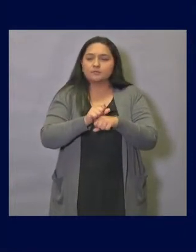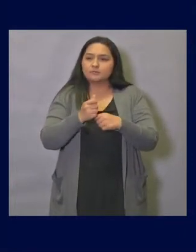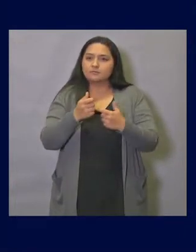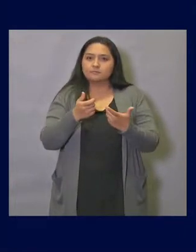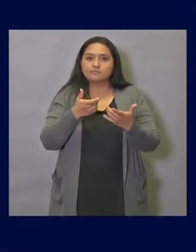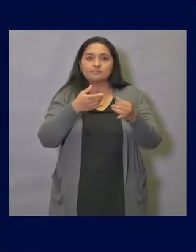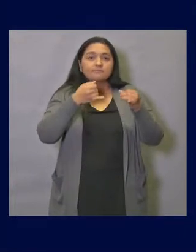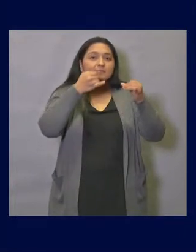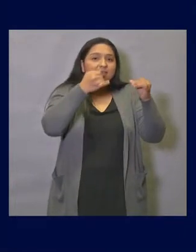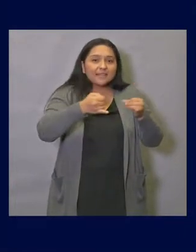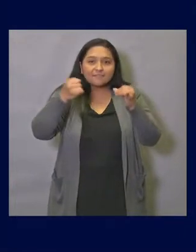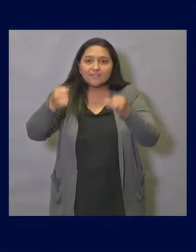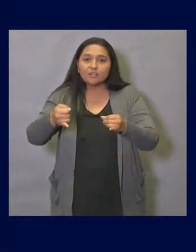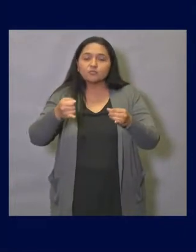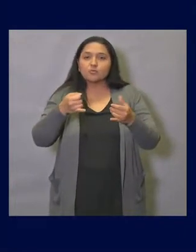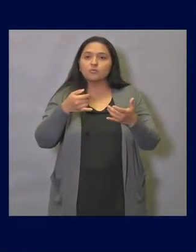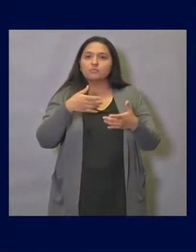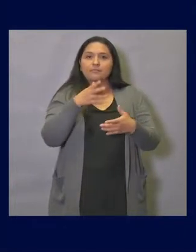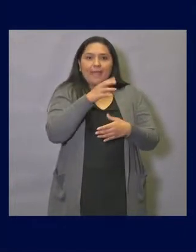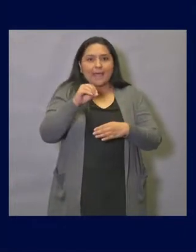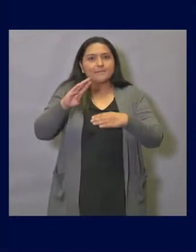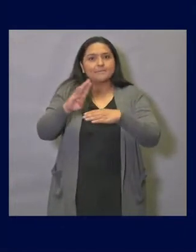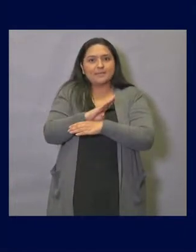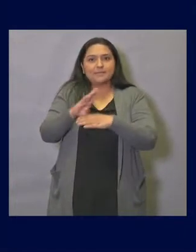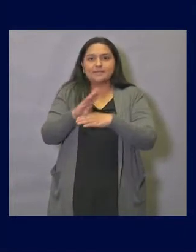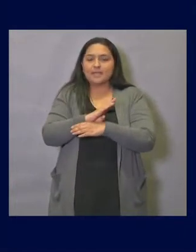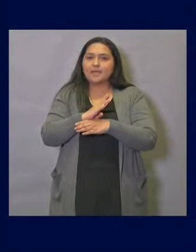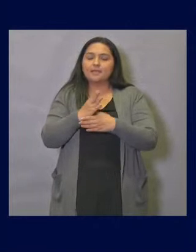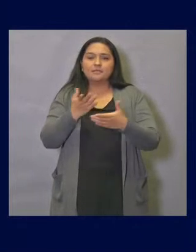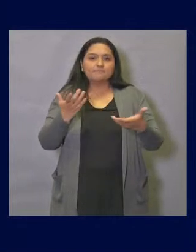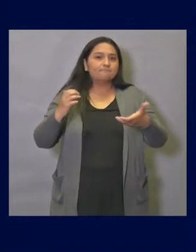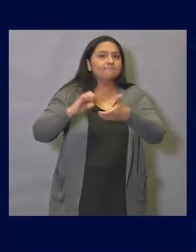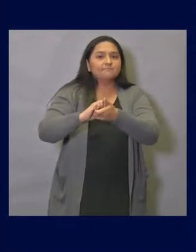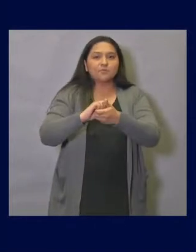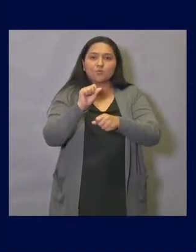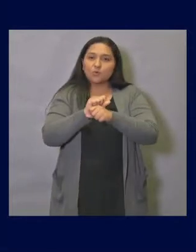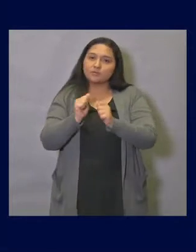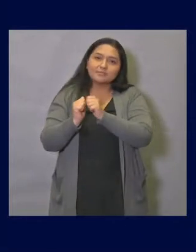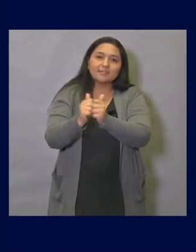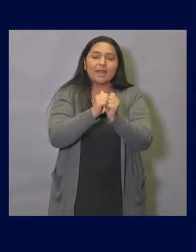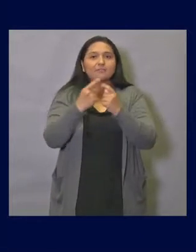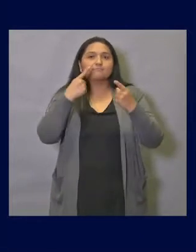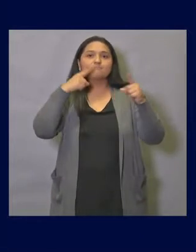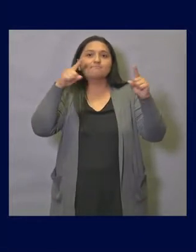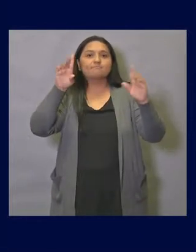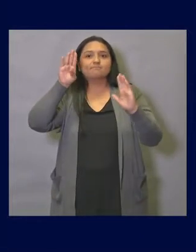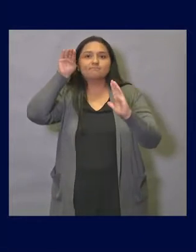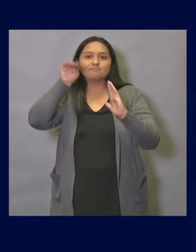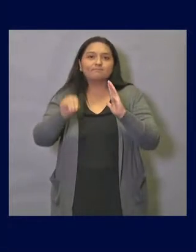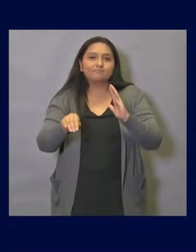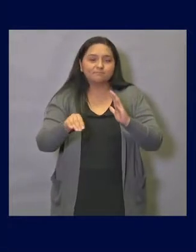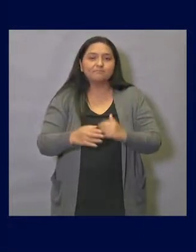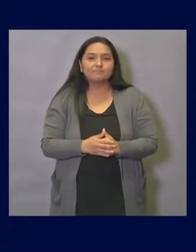y empresas, para hacer esto posible. Next slide, please.